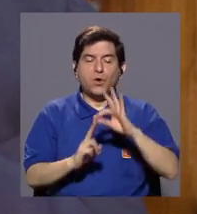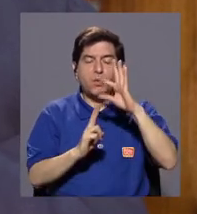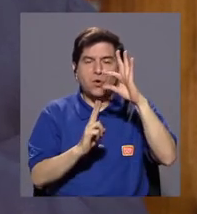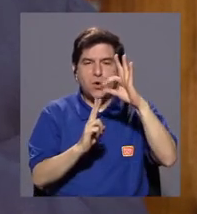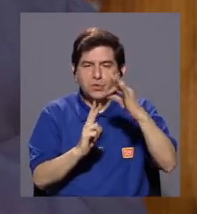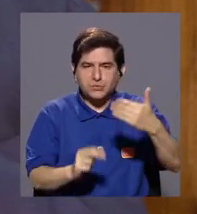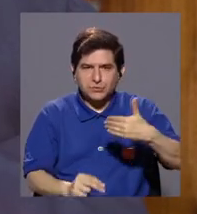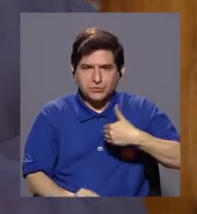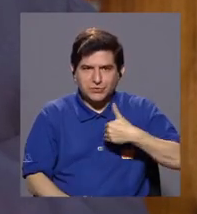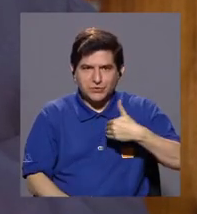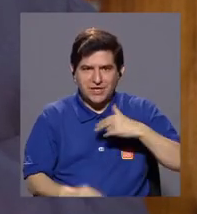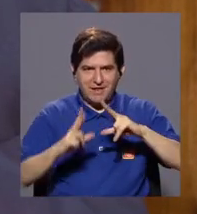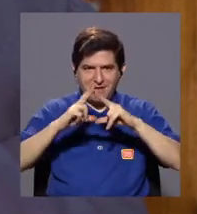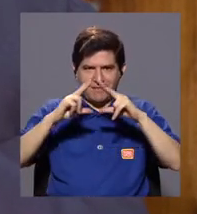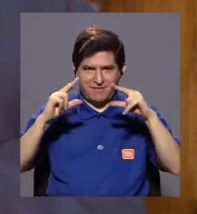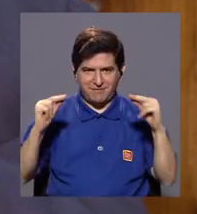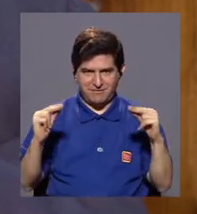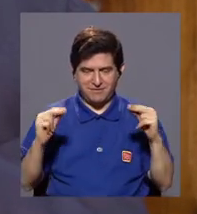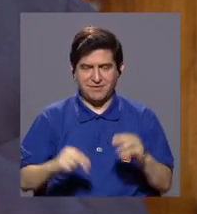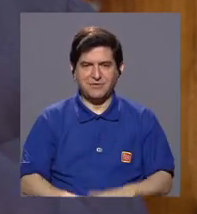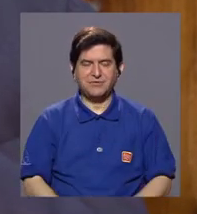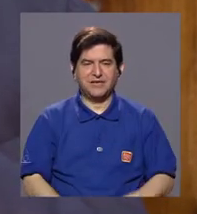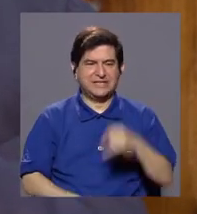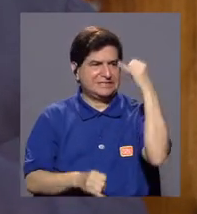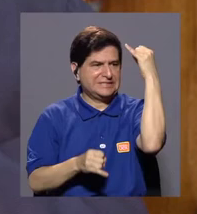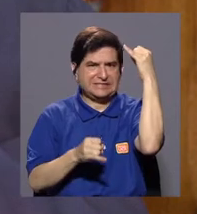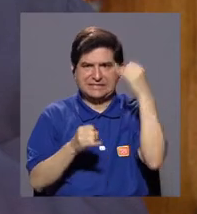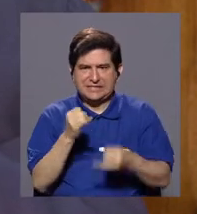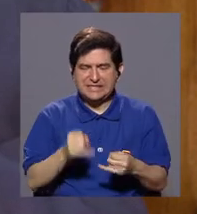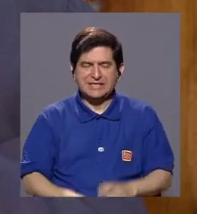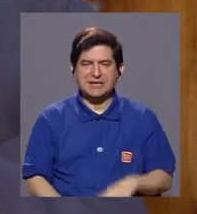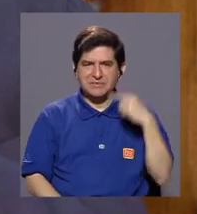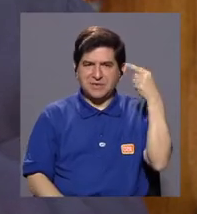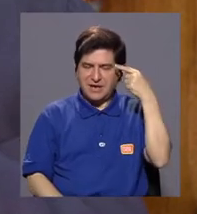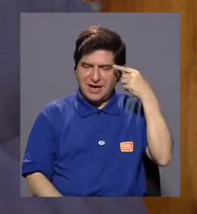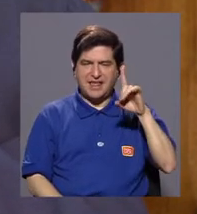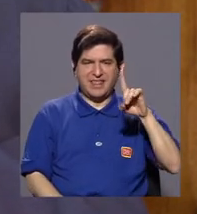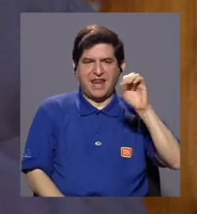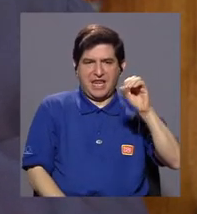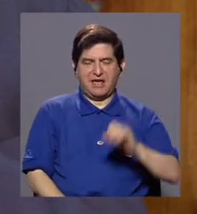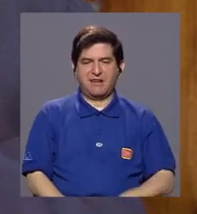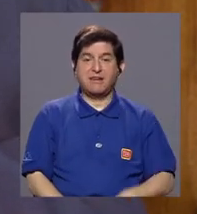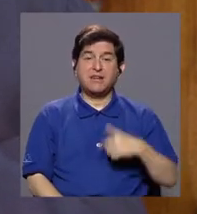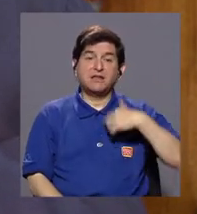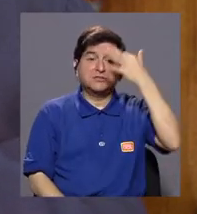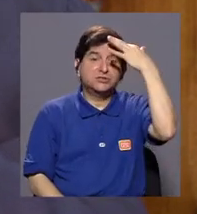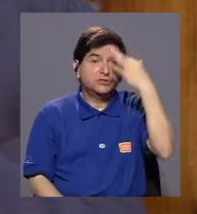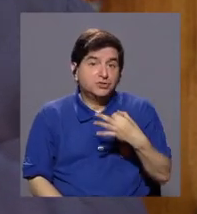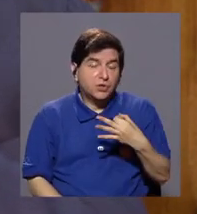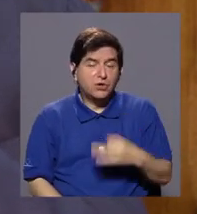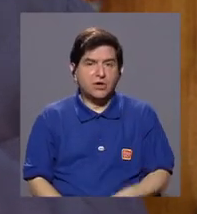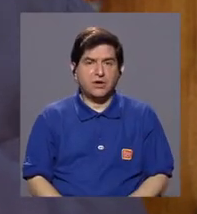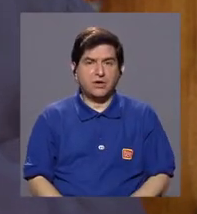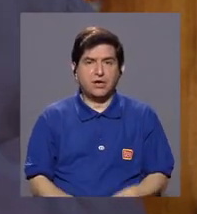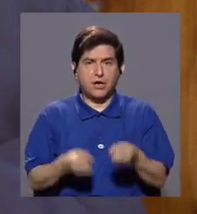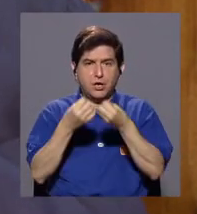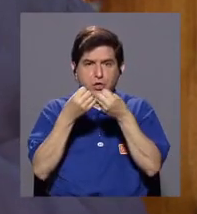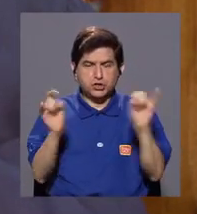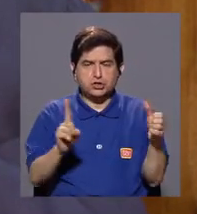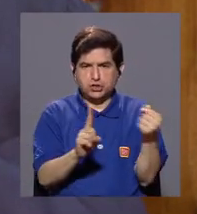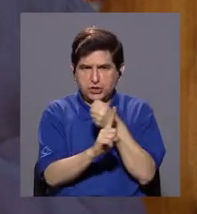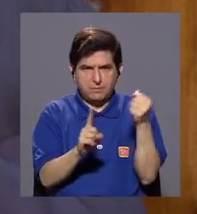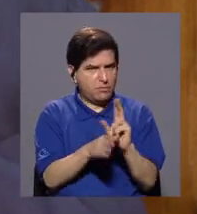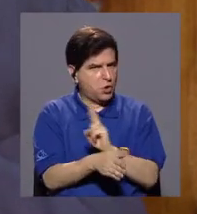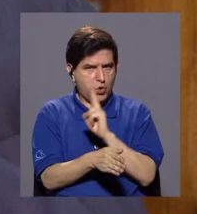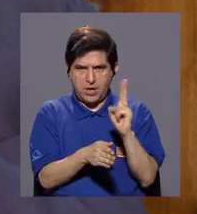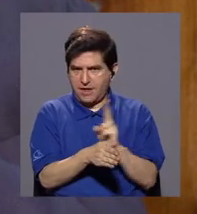la única opción que tiene Nicaragua es que se acabe el régimen de Ortega. Y creo que sin acudir a la